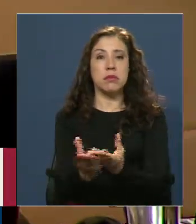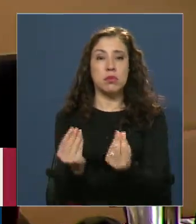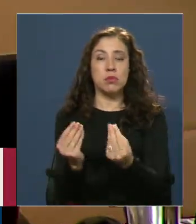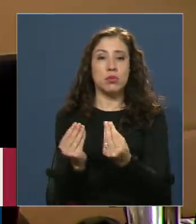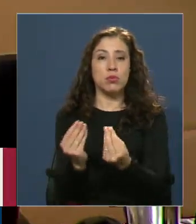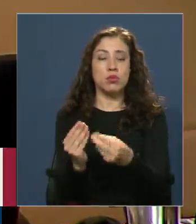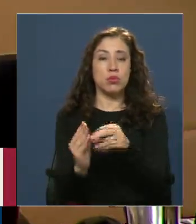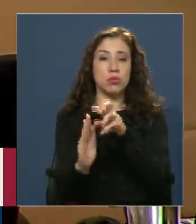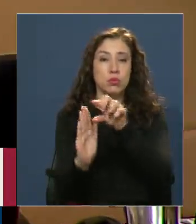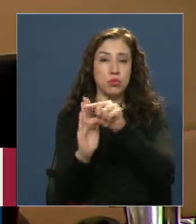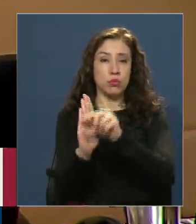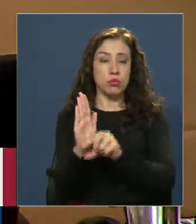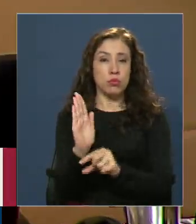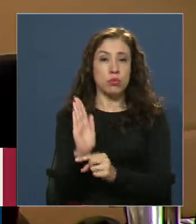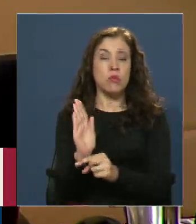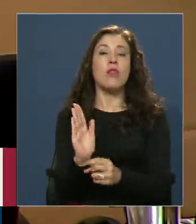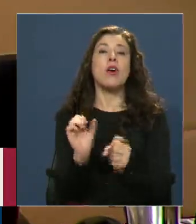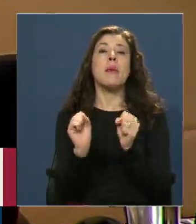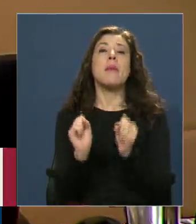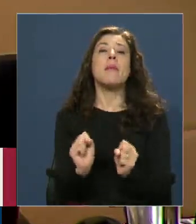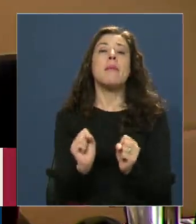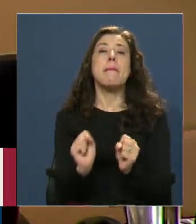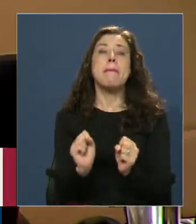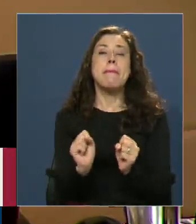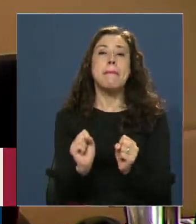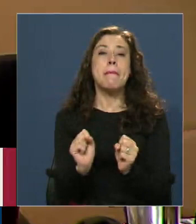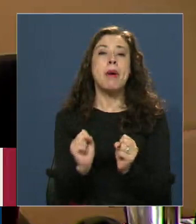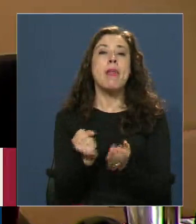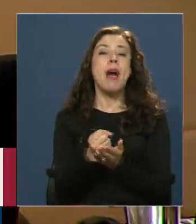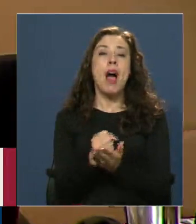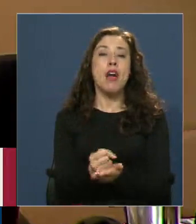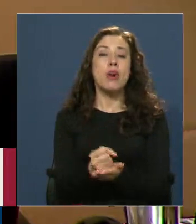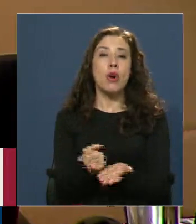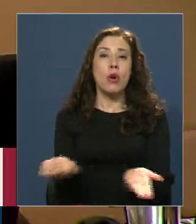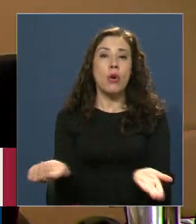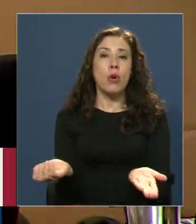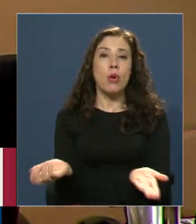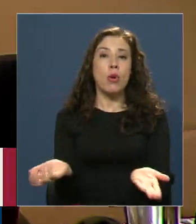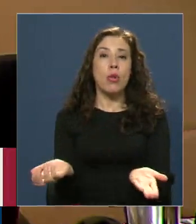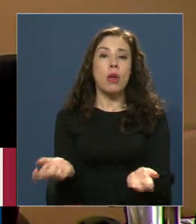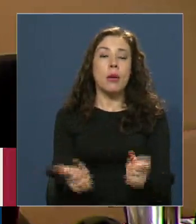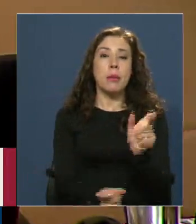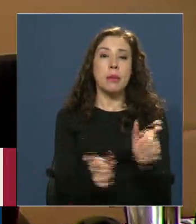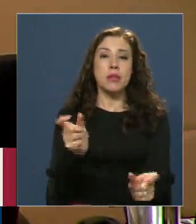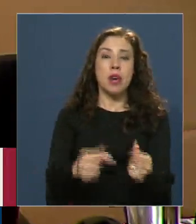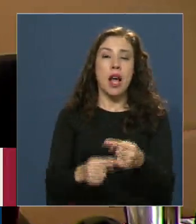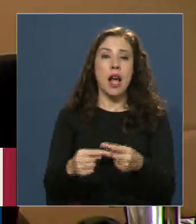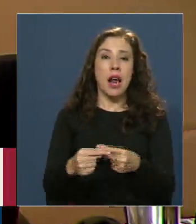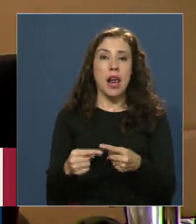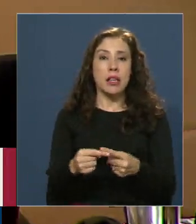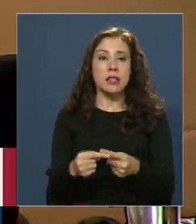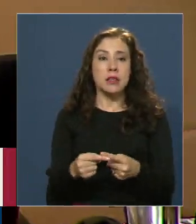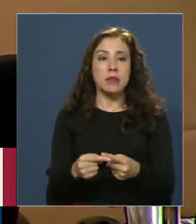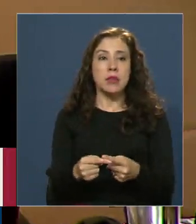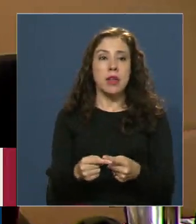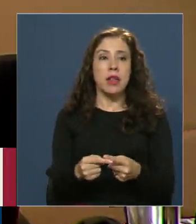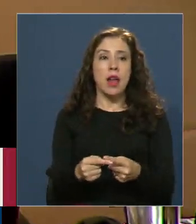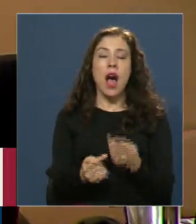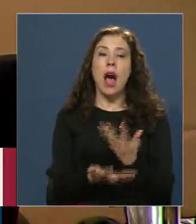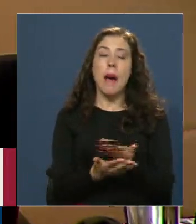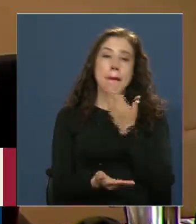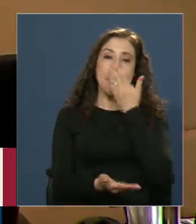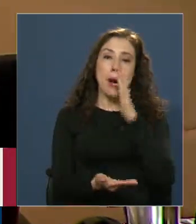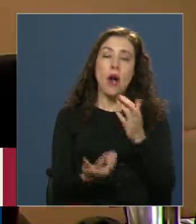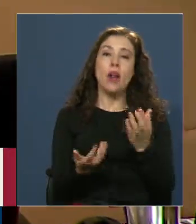iniciativas que van en pos de poder ayudar efectivamente a que nuestra clase media tenga efectivamente más y